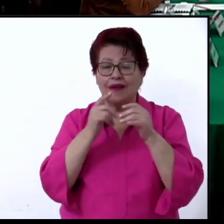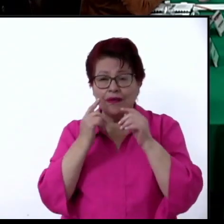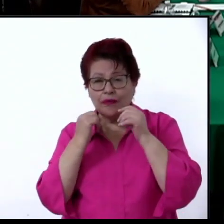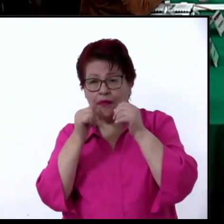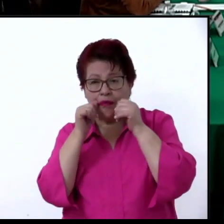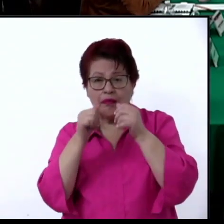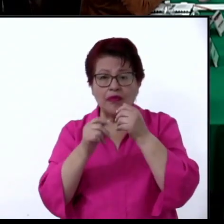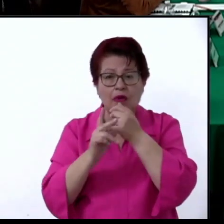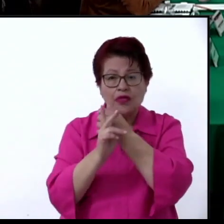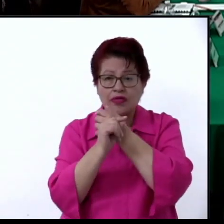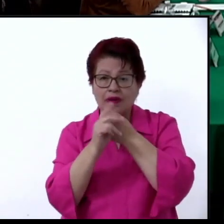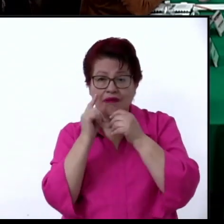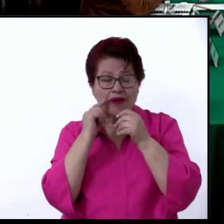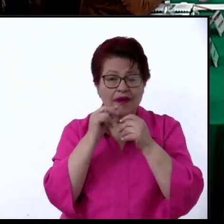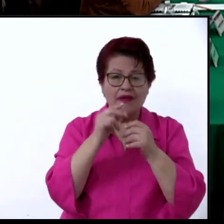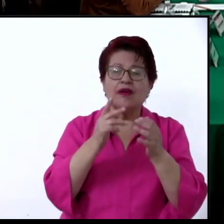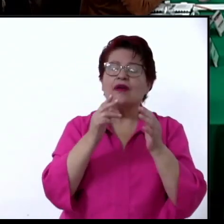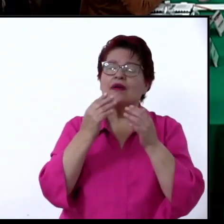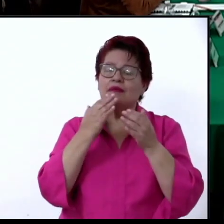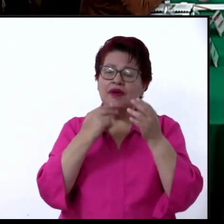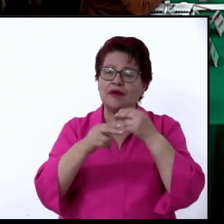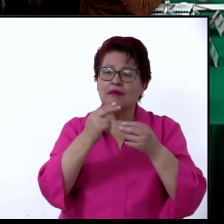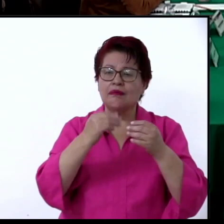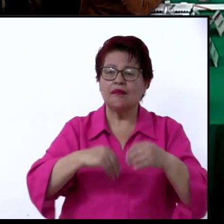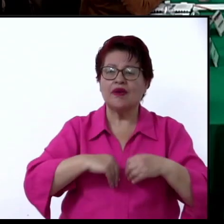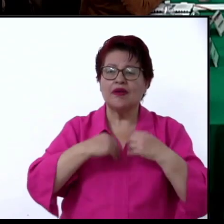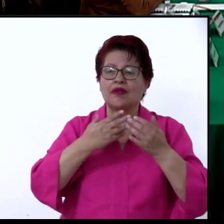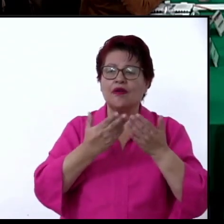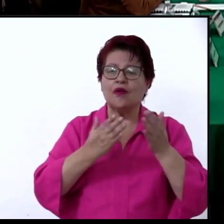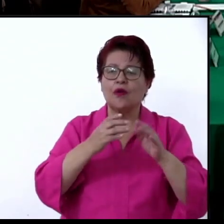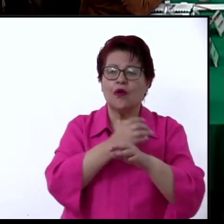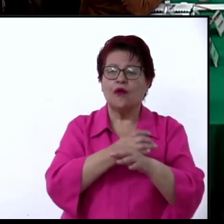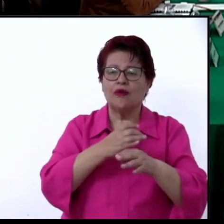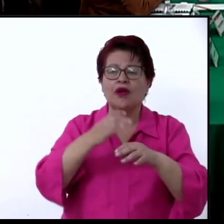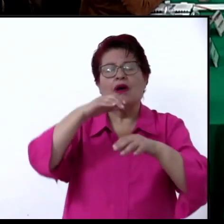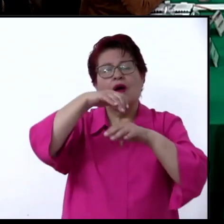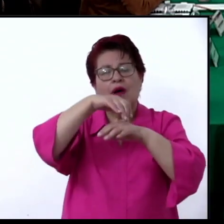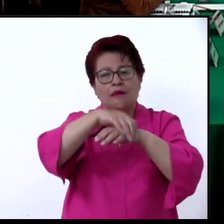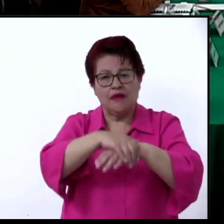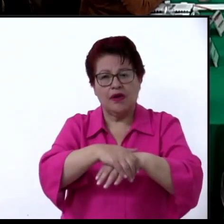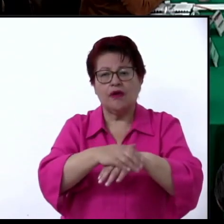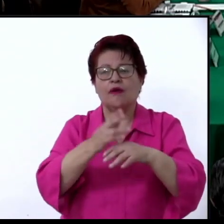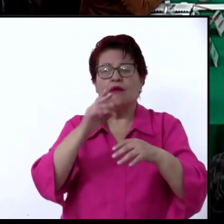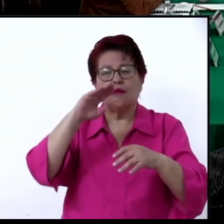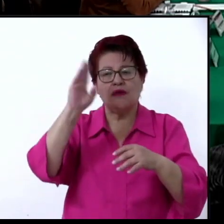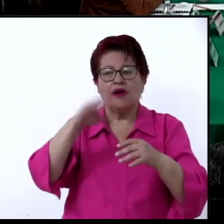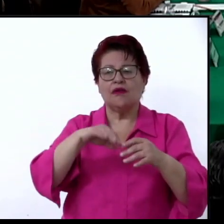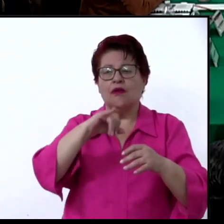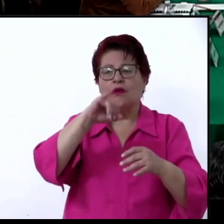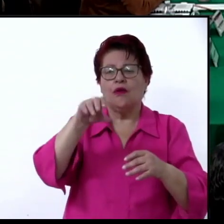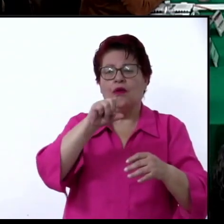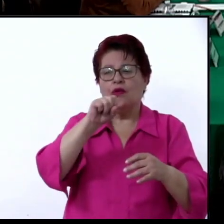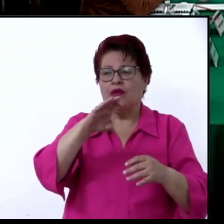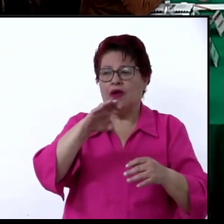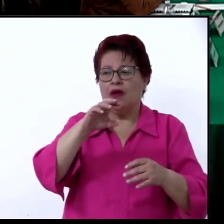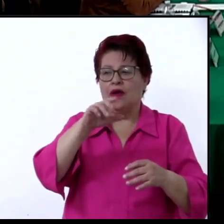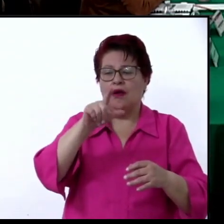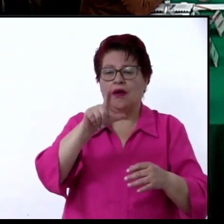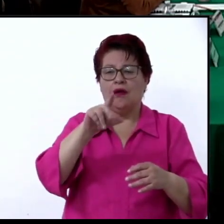muy bienvenido a este congreso, estimado compañero, amigo, maestro José Luis Rodríguez Díaz de